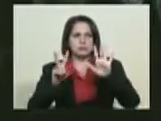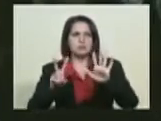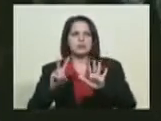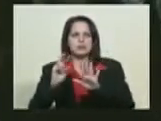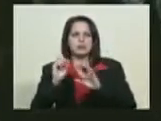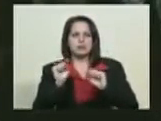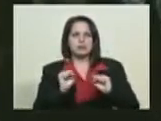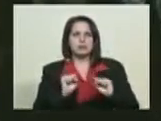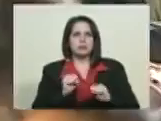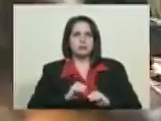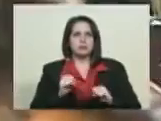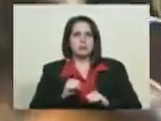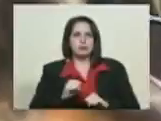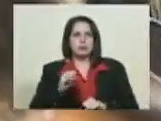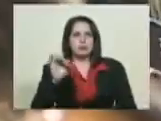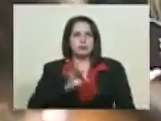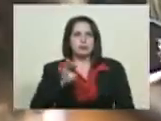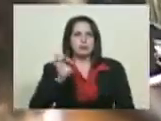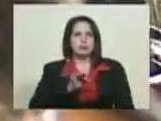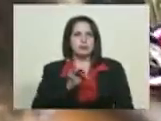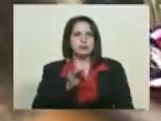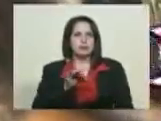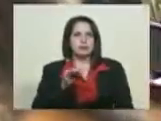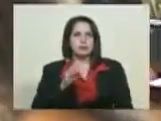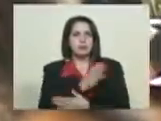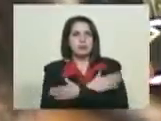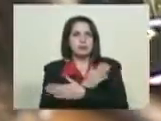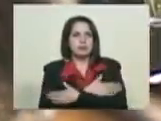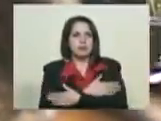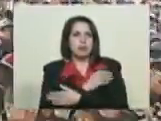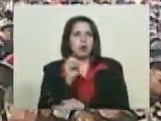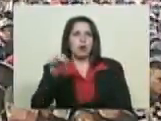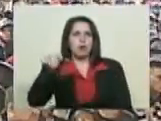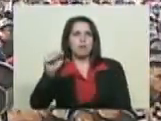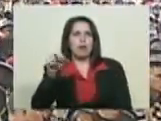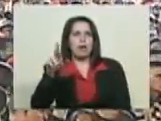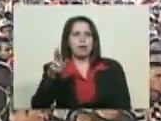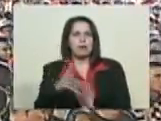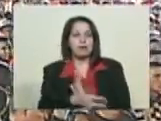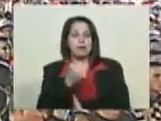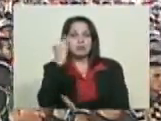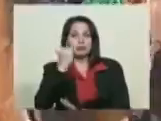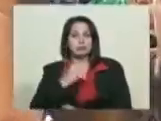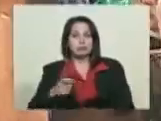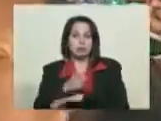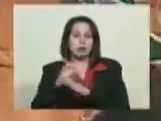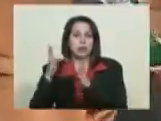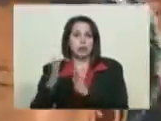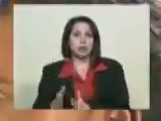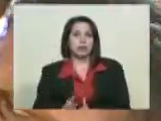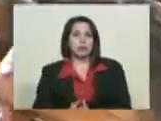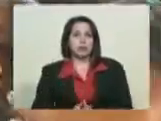57% de los votos populares. Felicidades, Omar Prieto, a tu familia, al pueblo del Zulia.